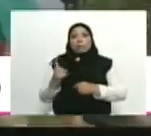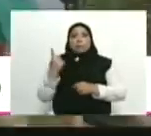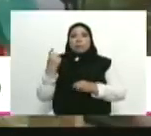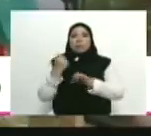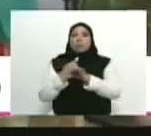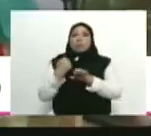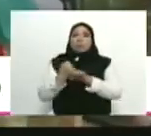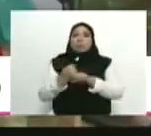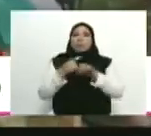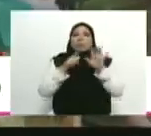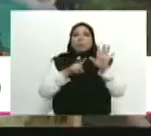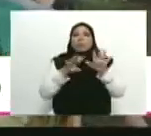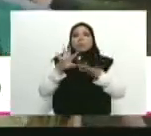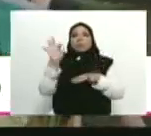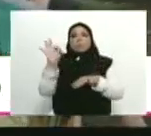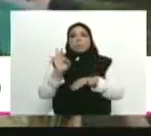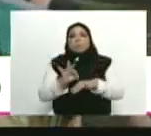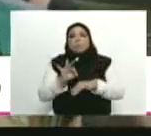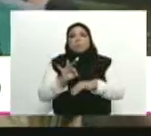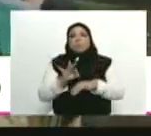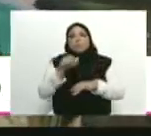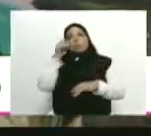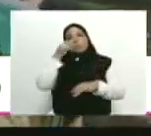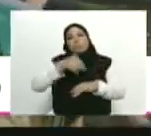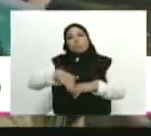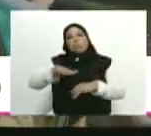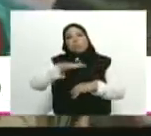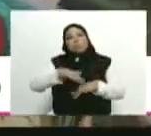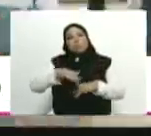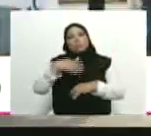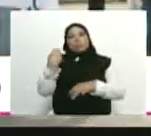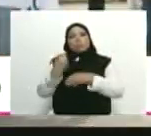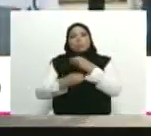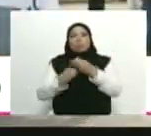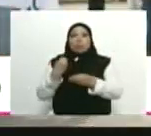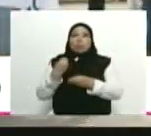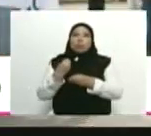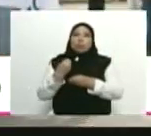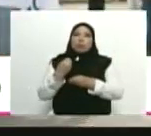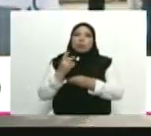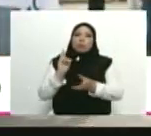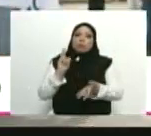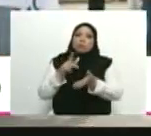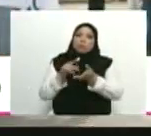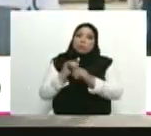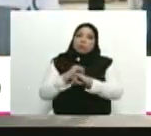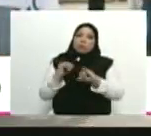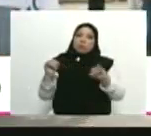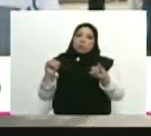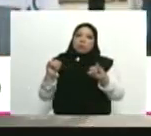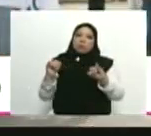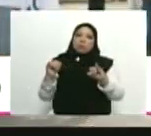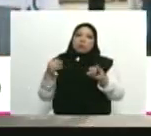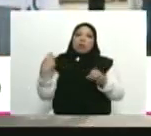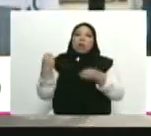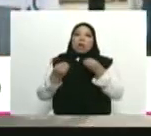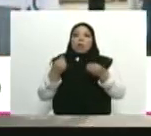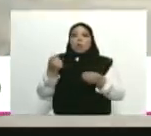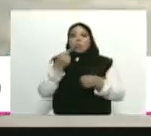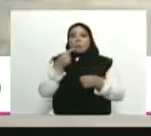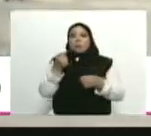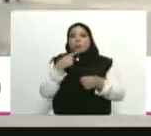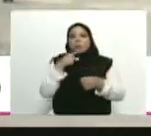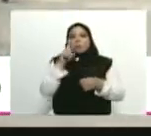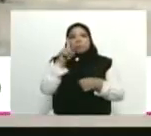que 64,5% de esta población optó por las carreras que se definieron como carreras priorizadas,